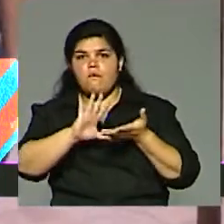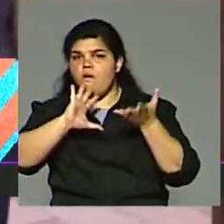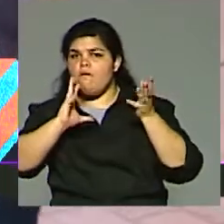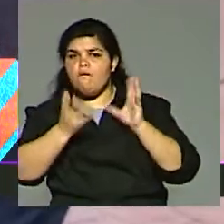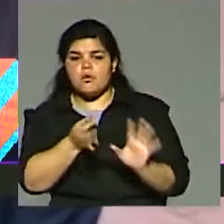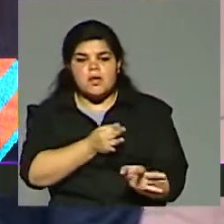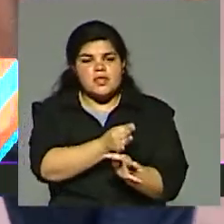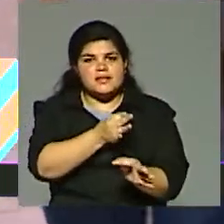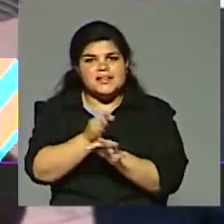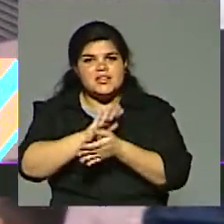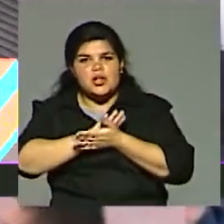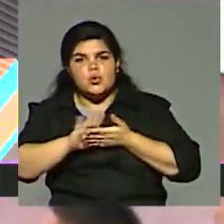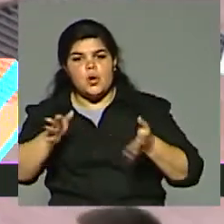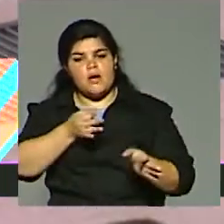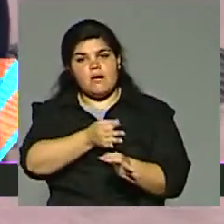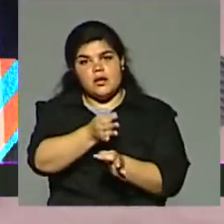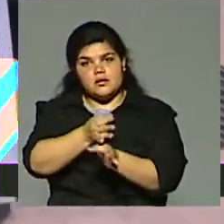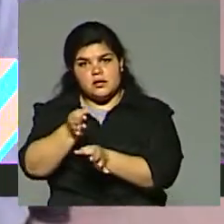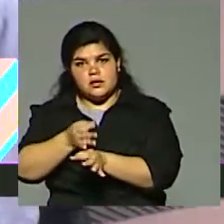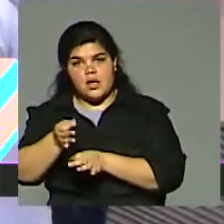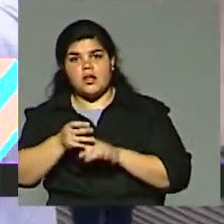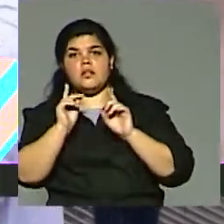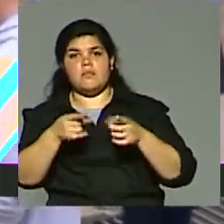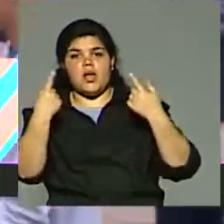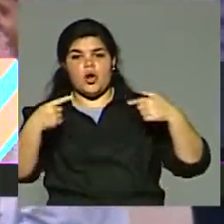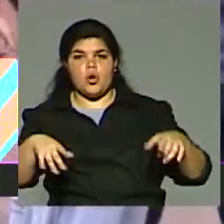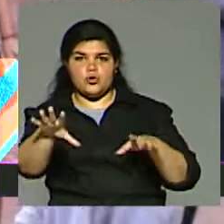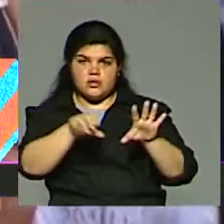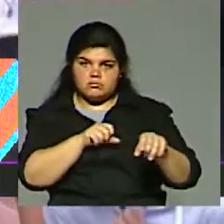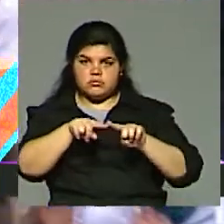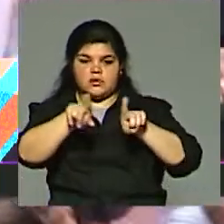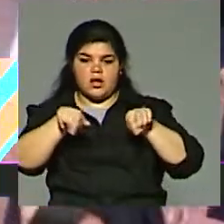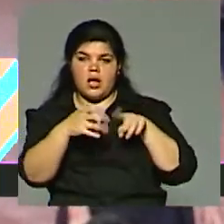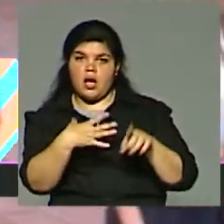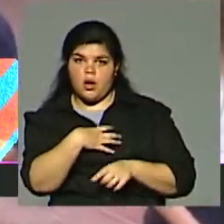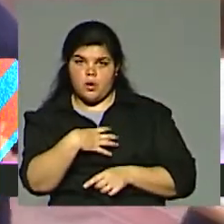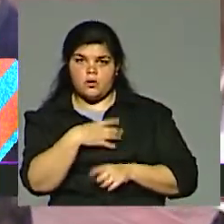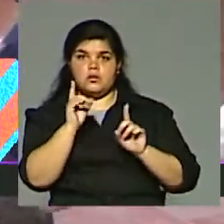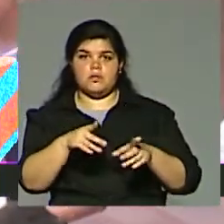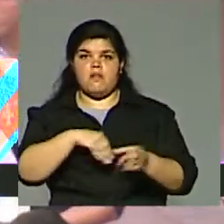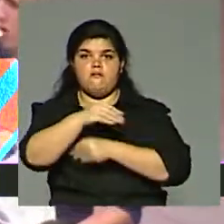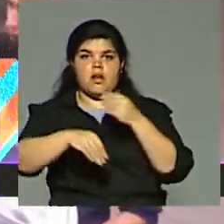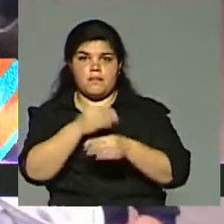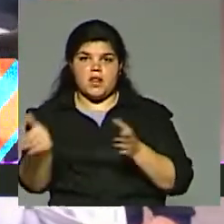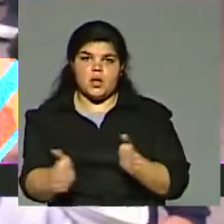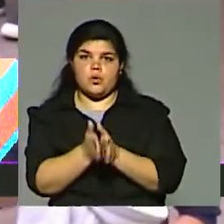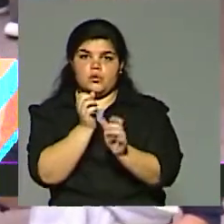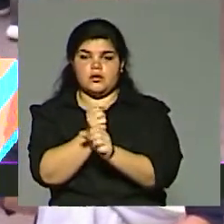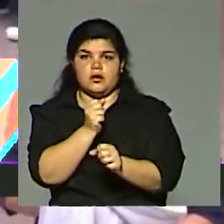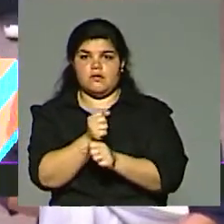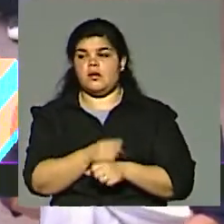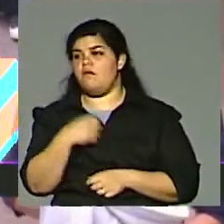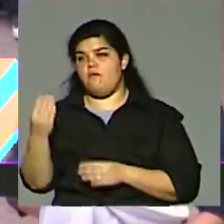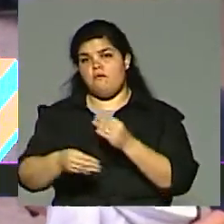metodológicas, adquirir recursos para nuestras aulas, también trabajar mucho con las familias, porque la familia es fundamental.